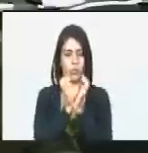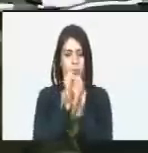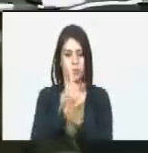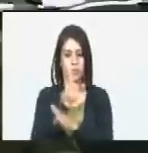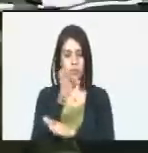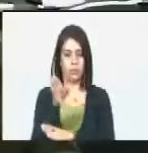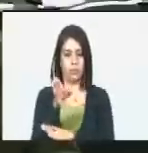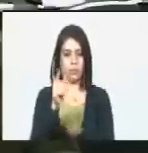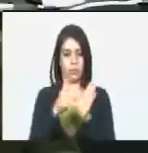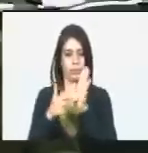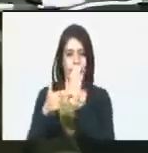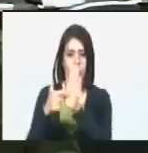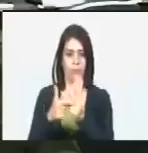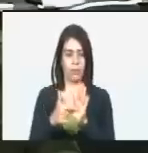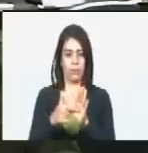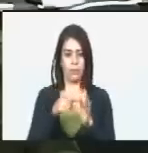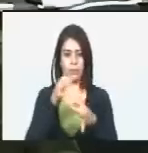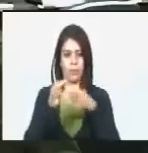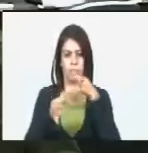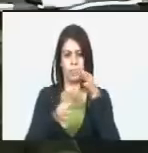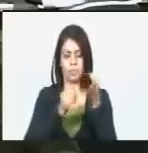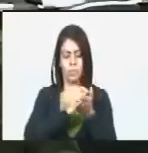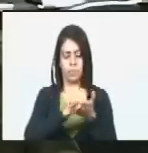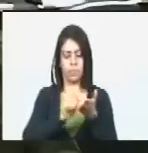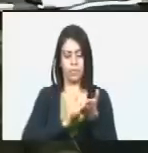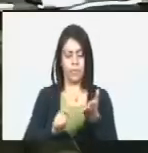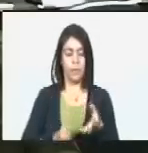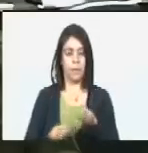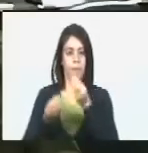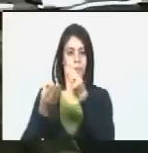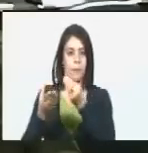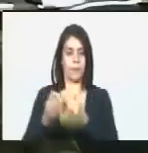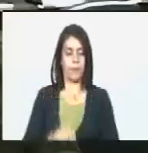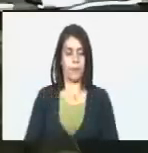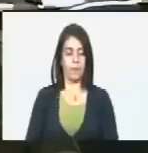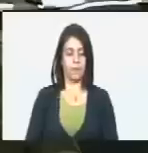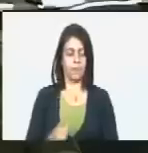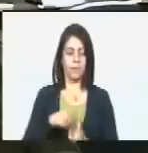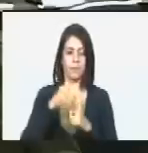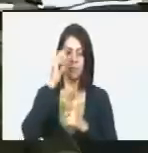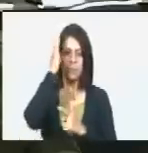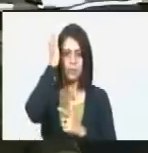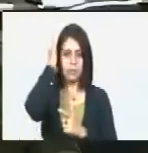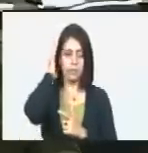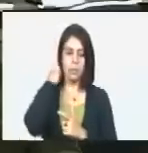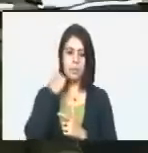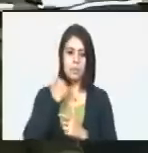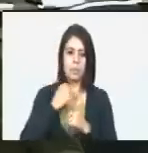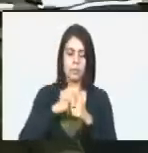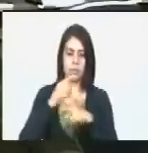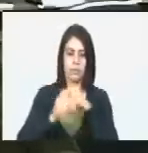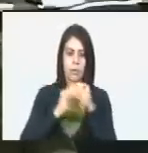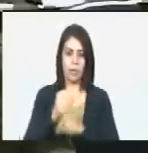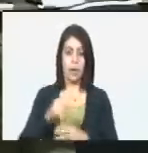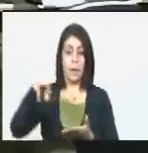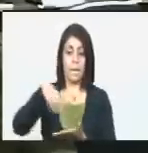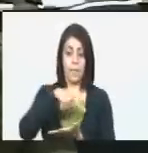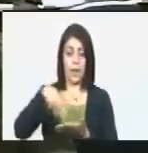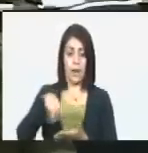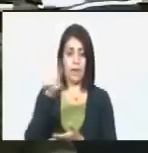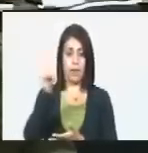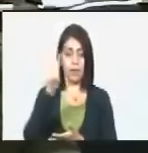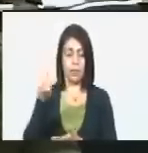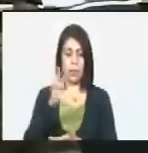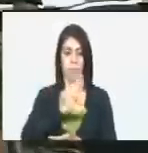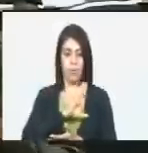presentando el expediente para pidiendo declarar al Joropo Patrimonio Cultural de la Humanidad.